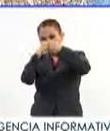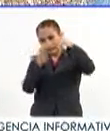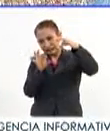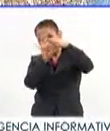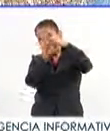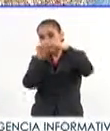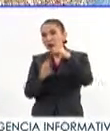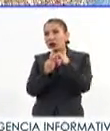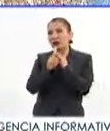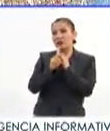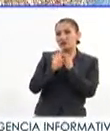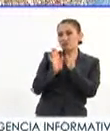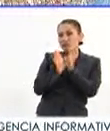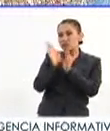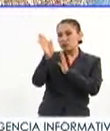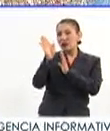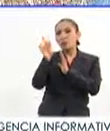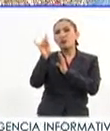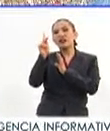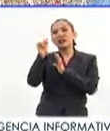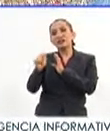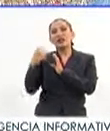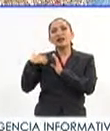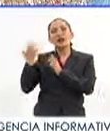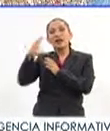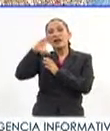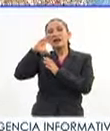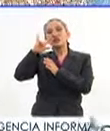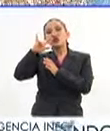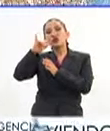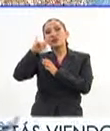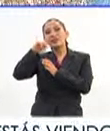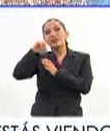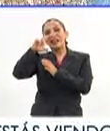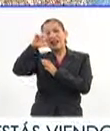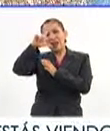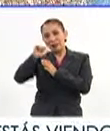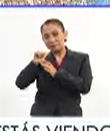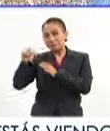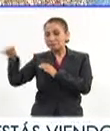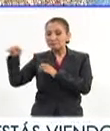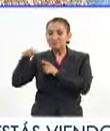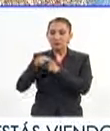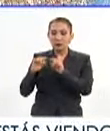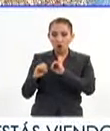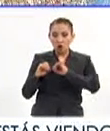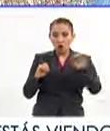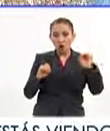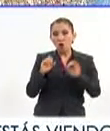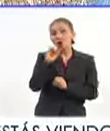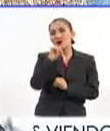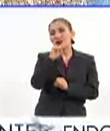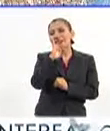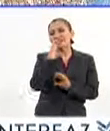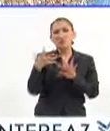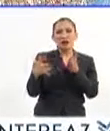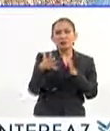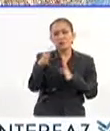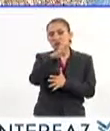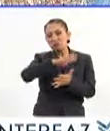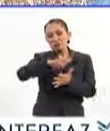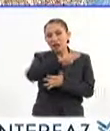Al poniente estaría más o menos a lo que hoy sería el rumbo de Ciudadela, más o menos. La Ciudadela, ajá. Al oriente se encontraría más o menos en